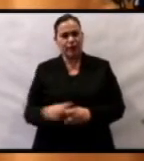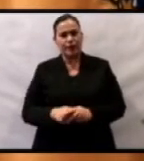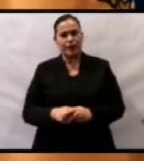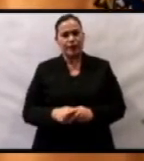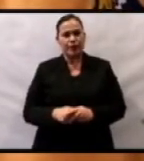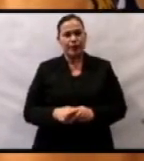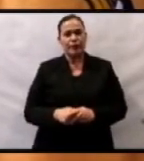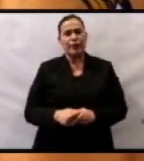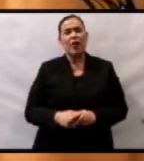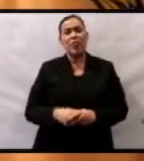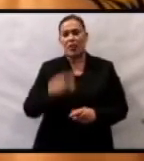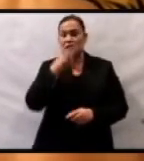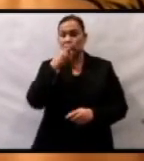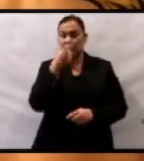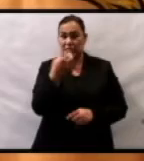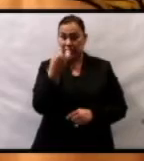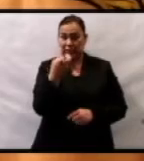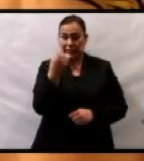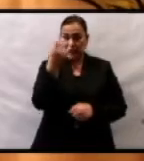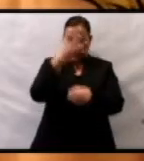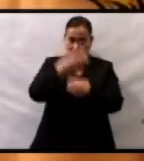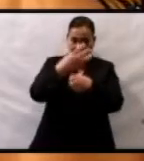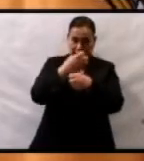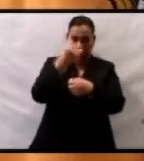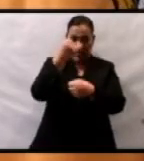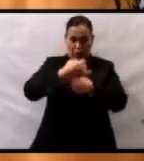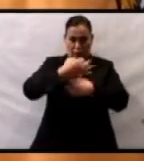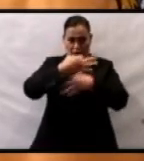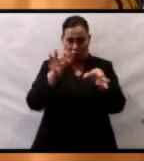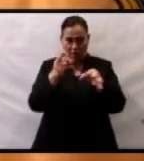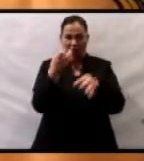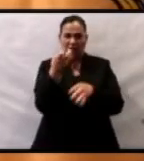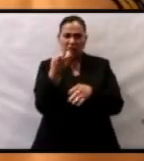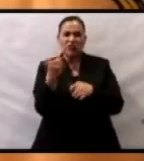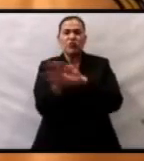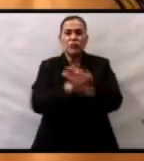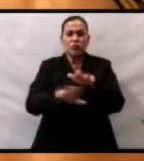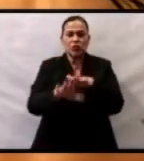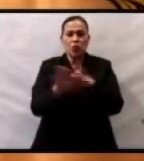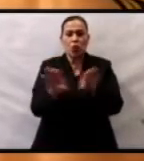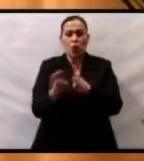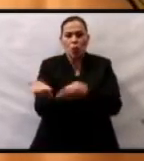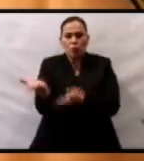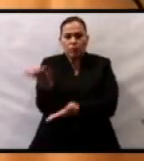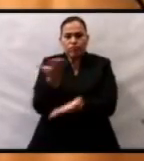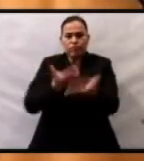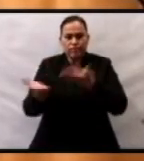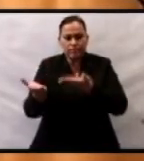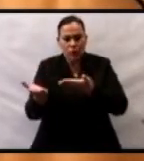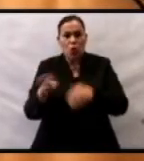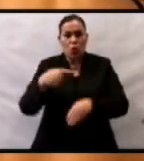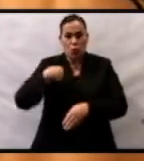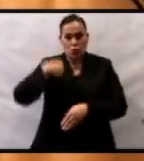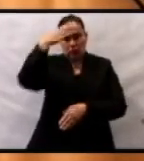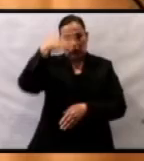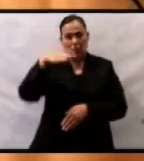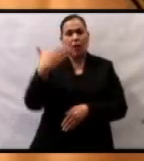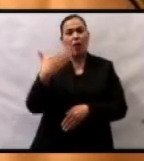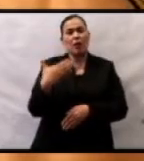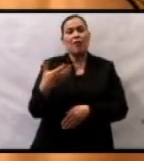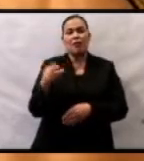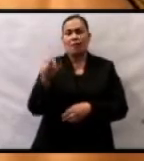Rendir el tercer informe de gobierno es también la antesala de la entrega-recepción. Sé que además de los regidores